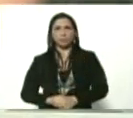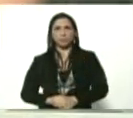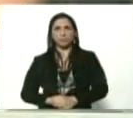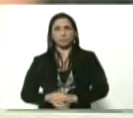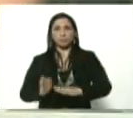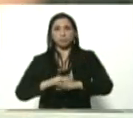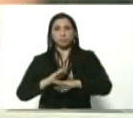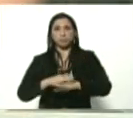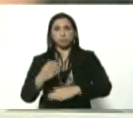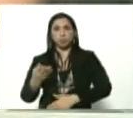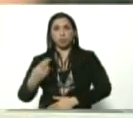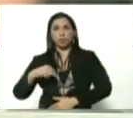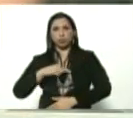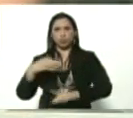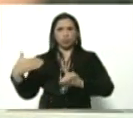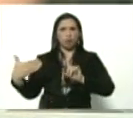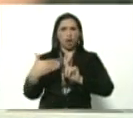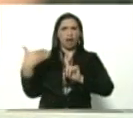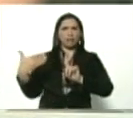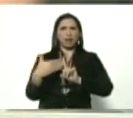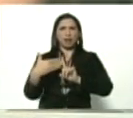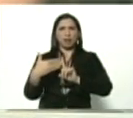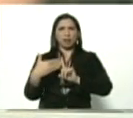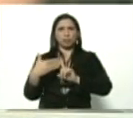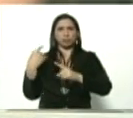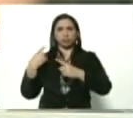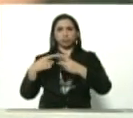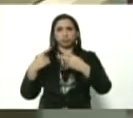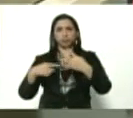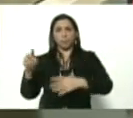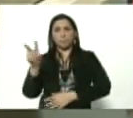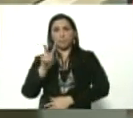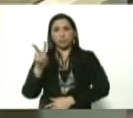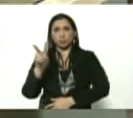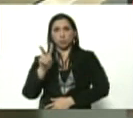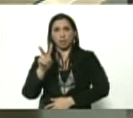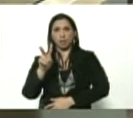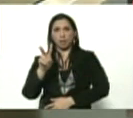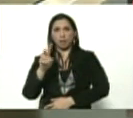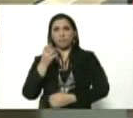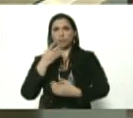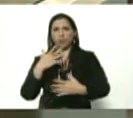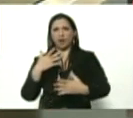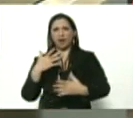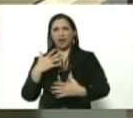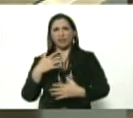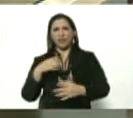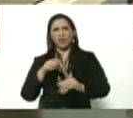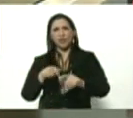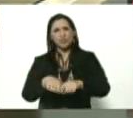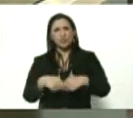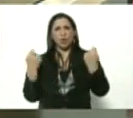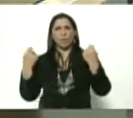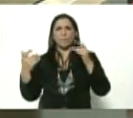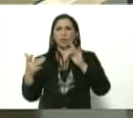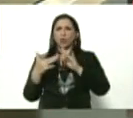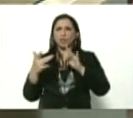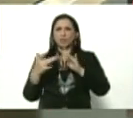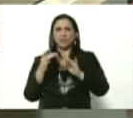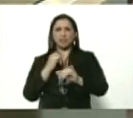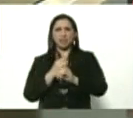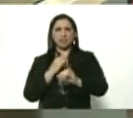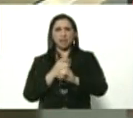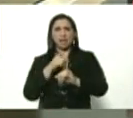porque estamos siendo atacados en varios IP de Venezuela y, bueno, dañan la conectividad de Internet. Es